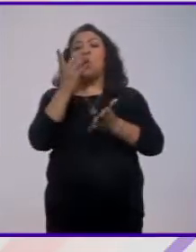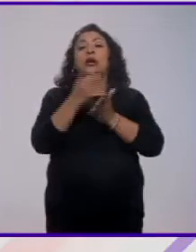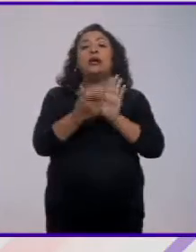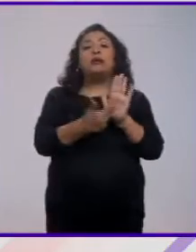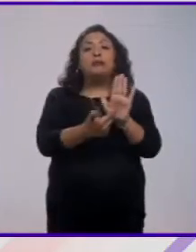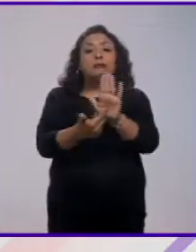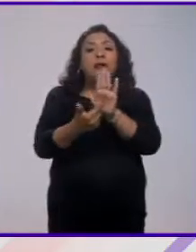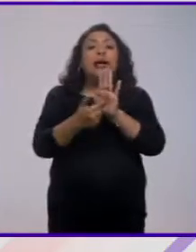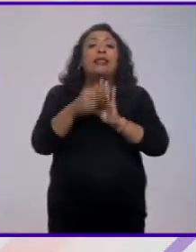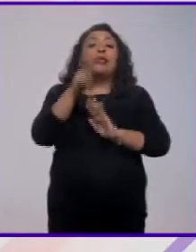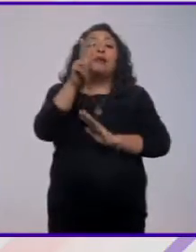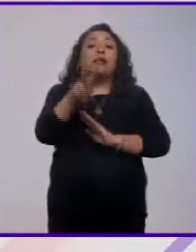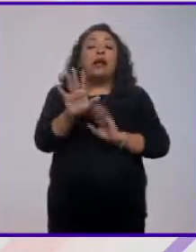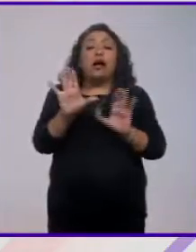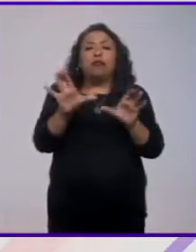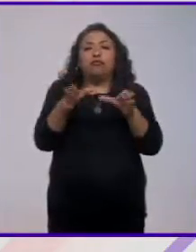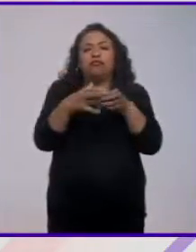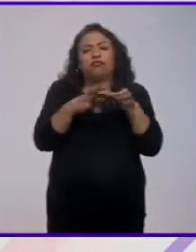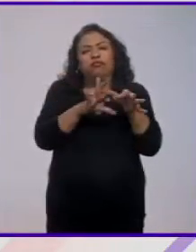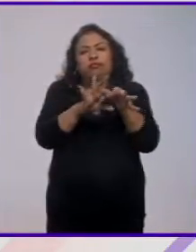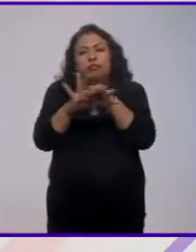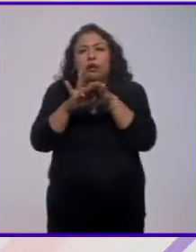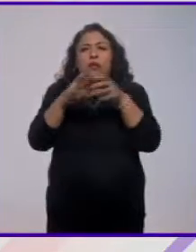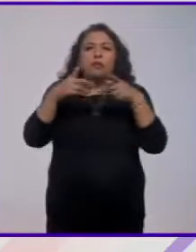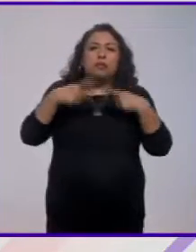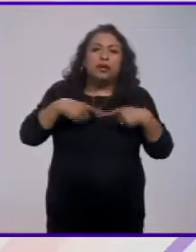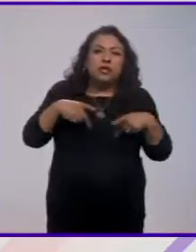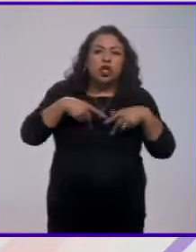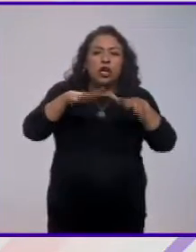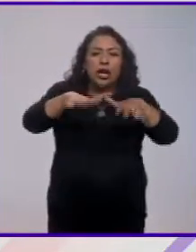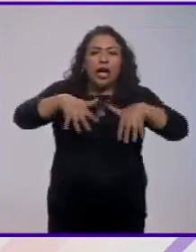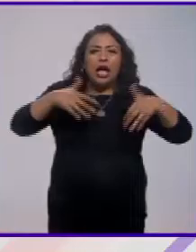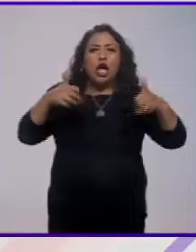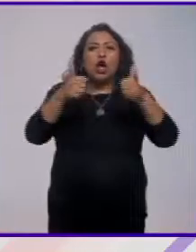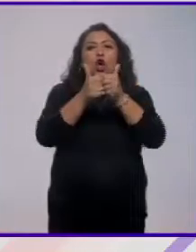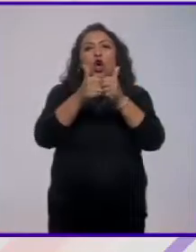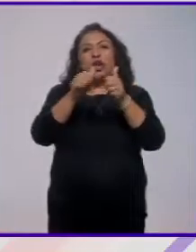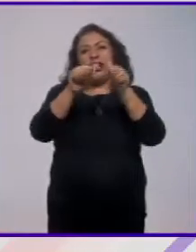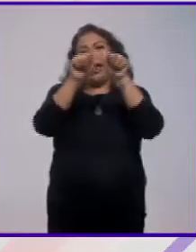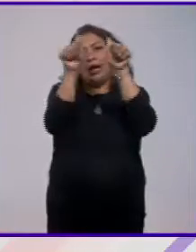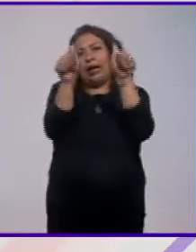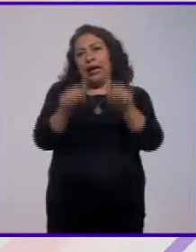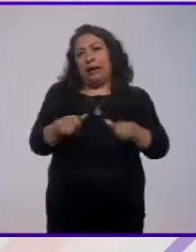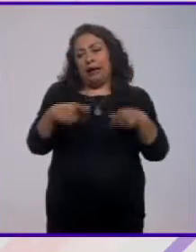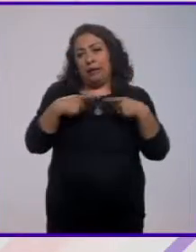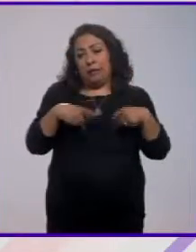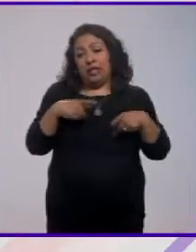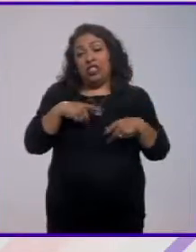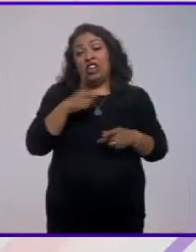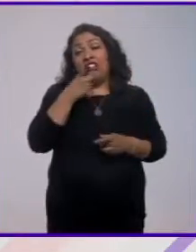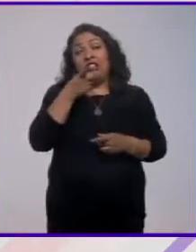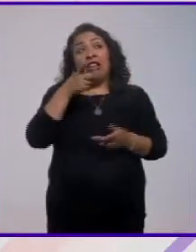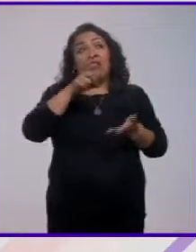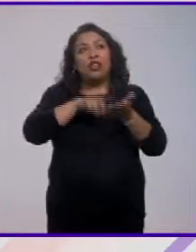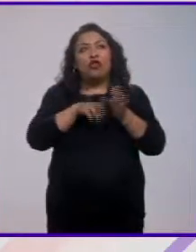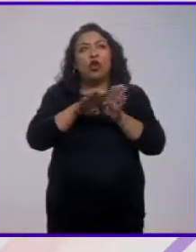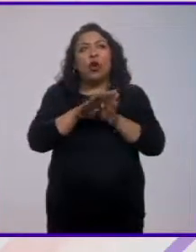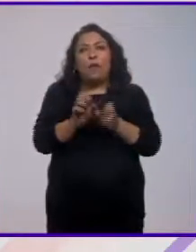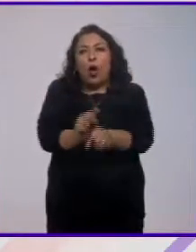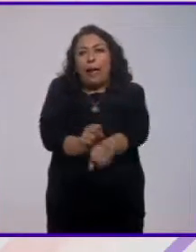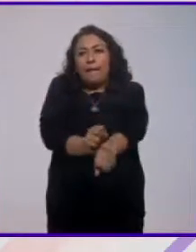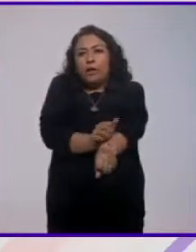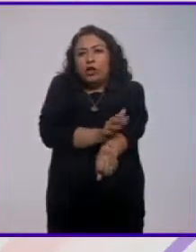trata pues realmente de una comunión de público o audiencia con el artista, y se supone que en esa transmisión de